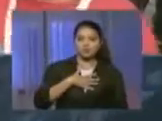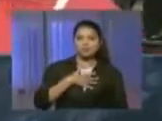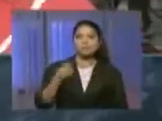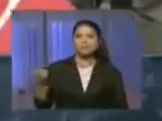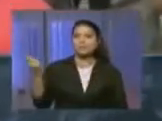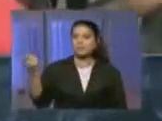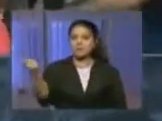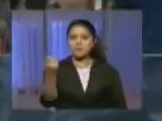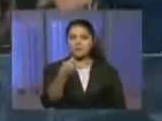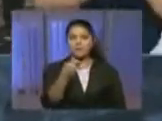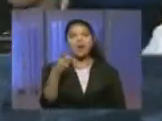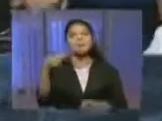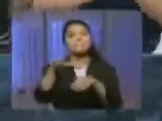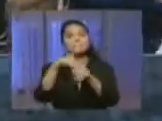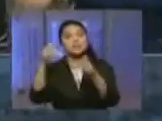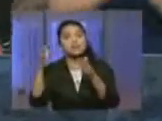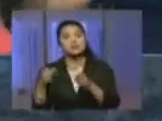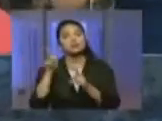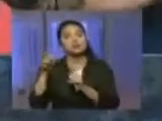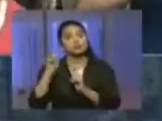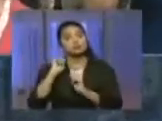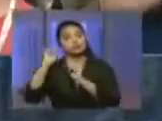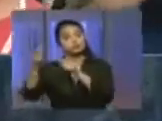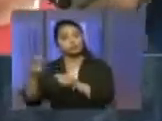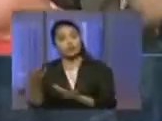fñ por favor lo encargo